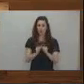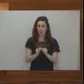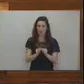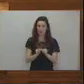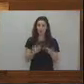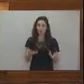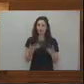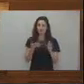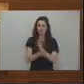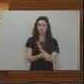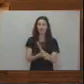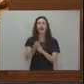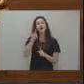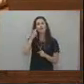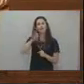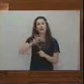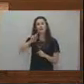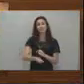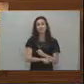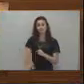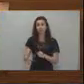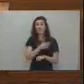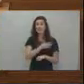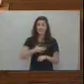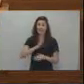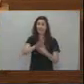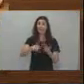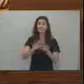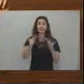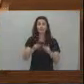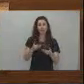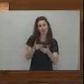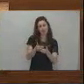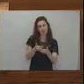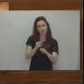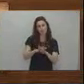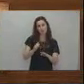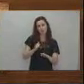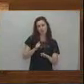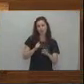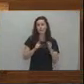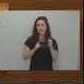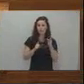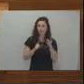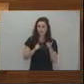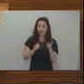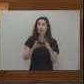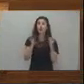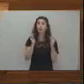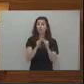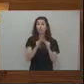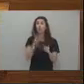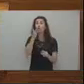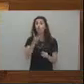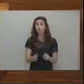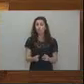Ahí es la prueba de fuego de si queremos hasta el final, último momento, la última oportunidad, todos estamos de acuerdo. 24 horas. De